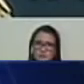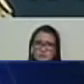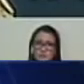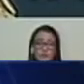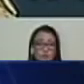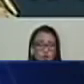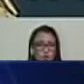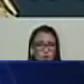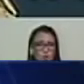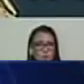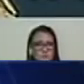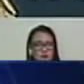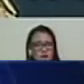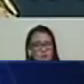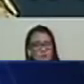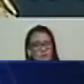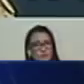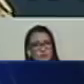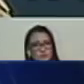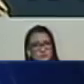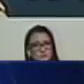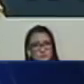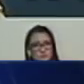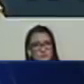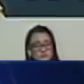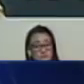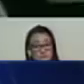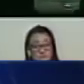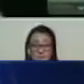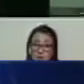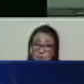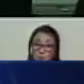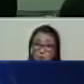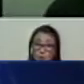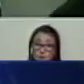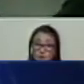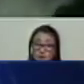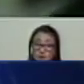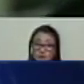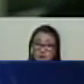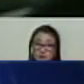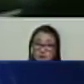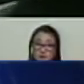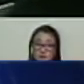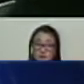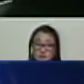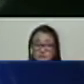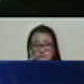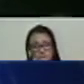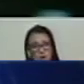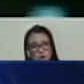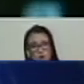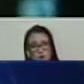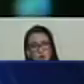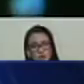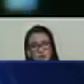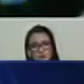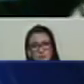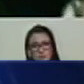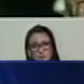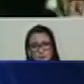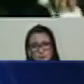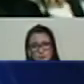el 90-91% del total de las actas de votación. En Honduras todavía no han dado el informe